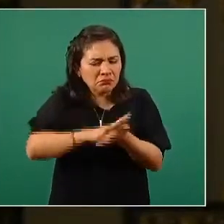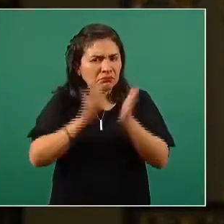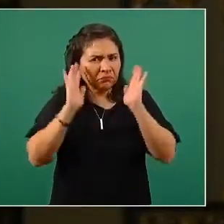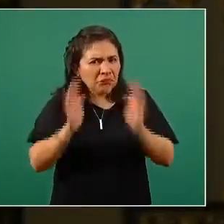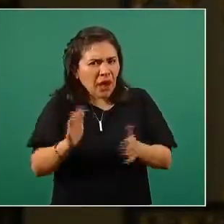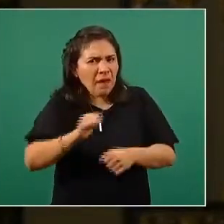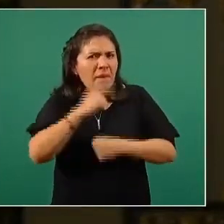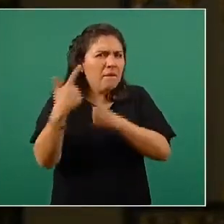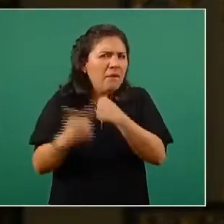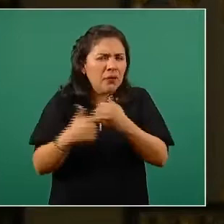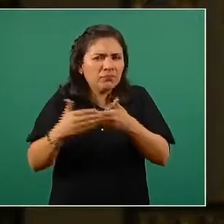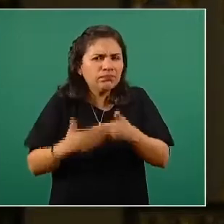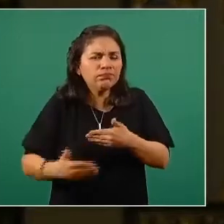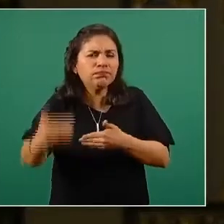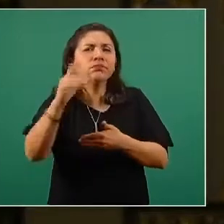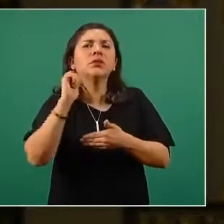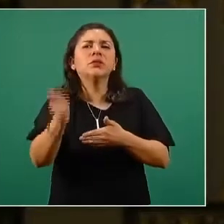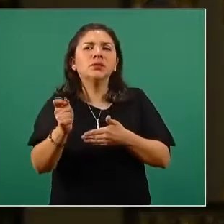adelante